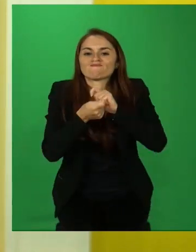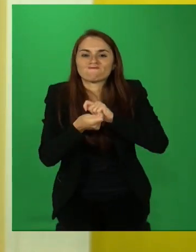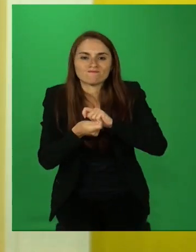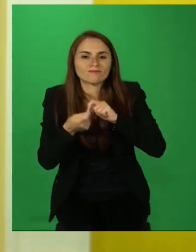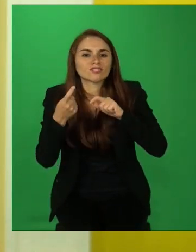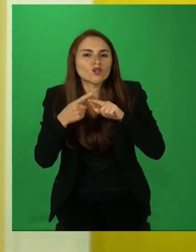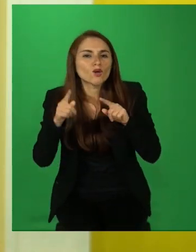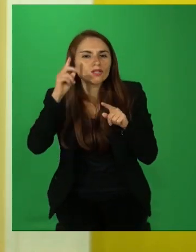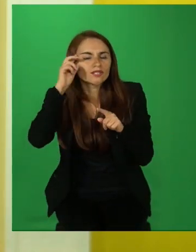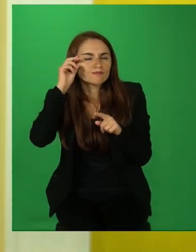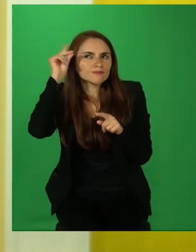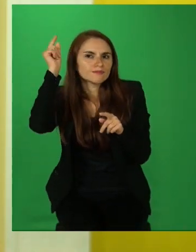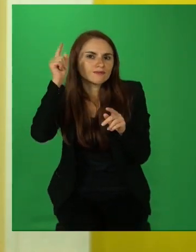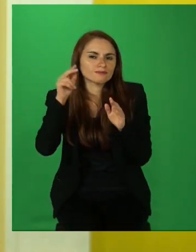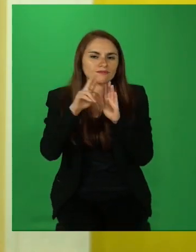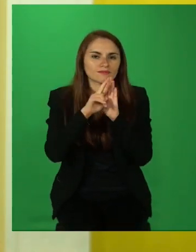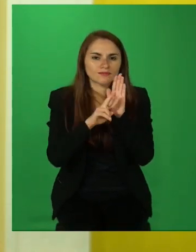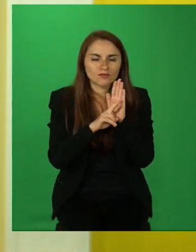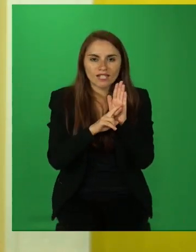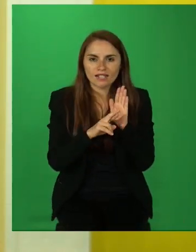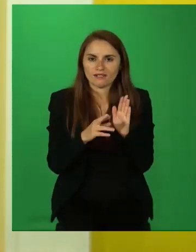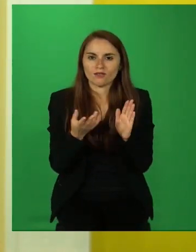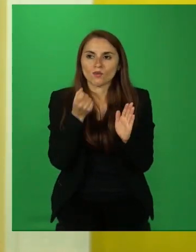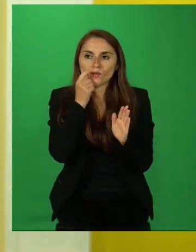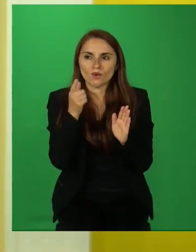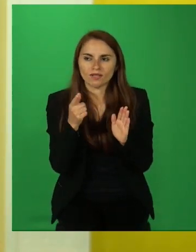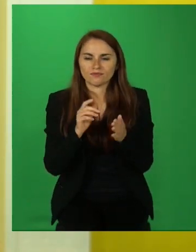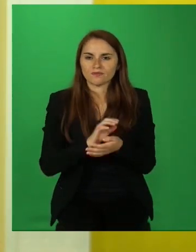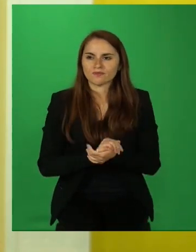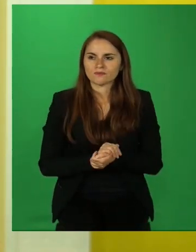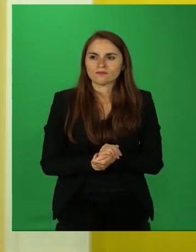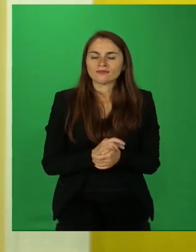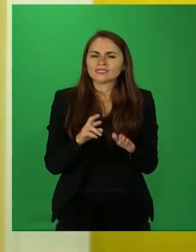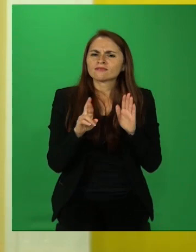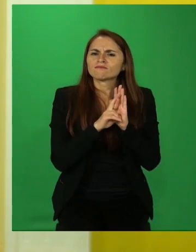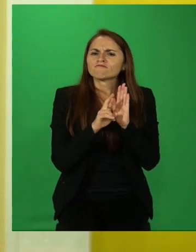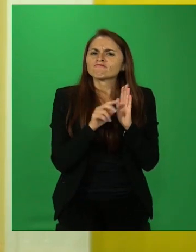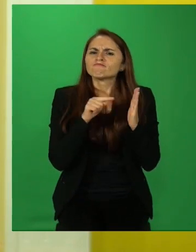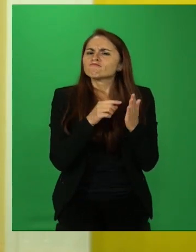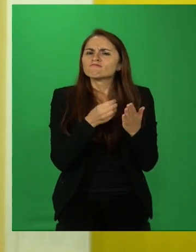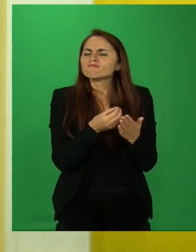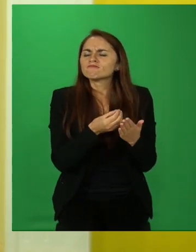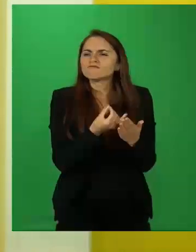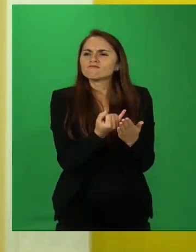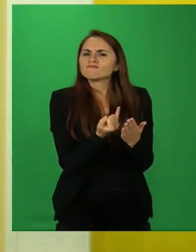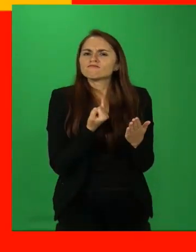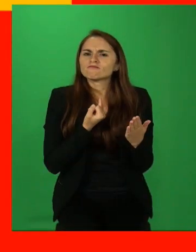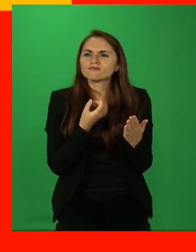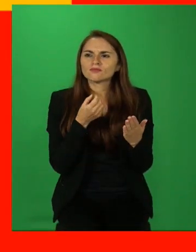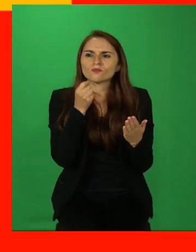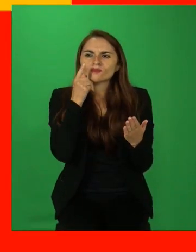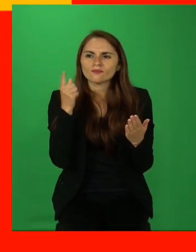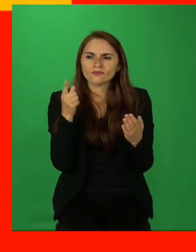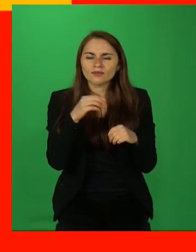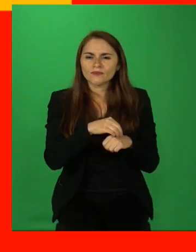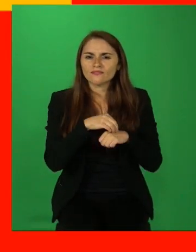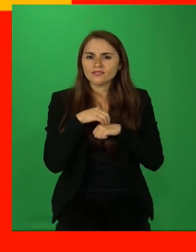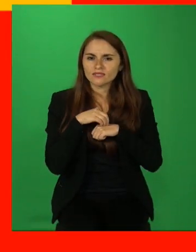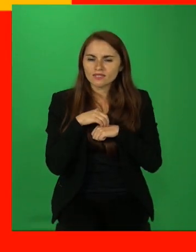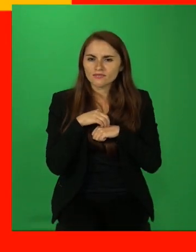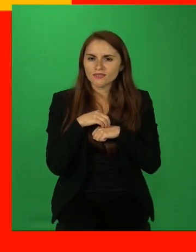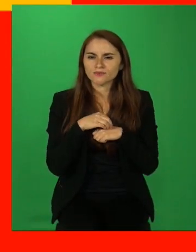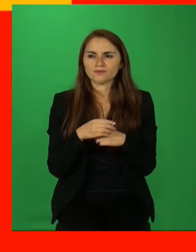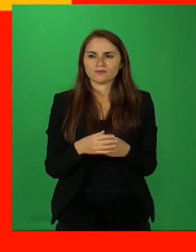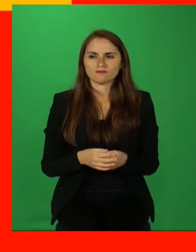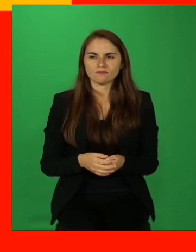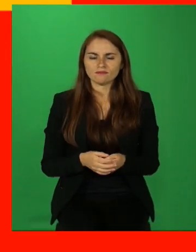establecer una regla general que decía esta regla general cuando tú logras ten un